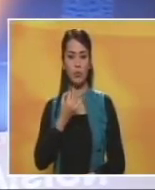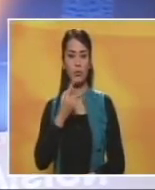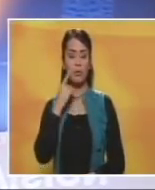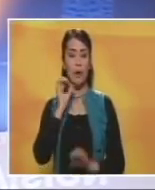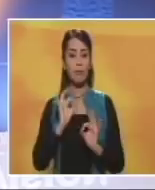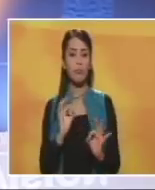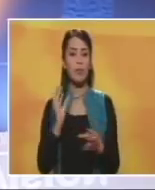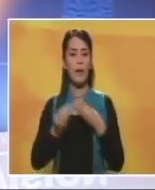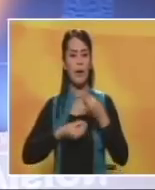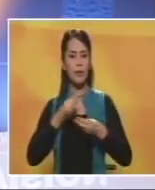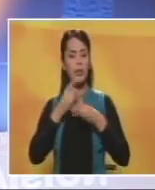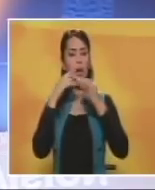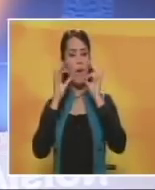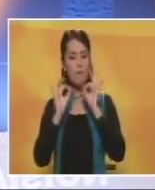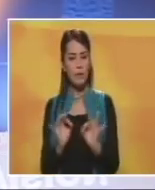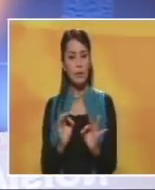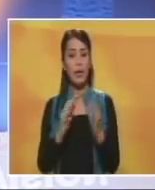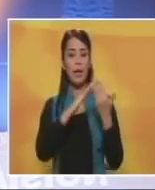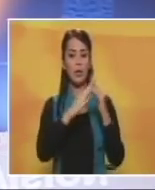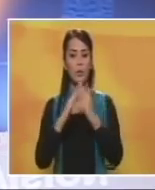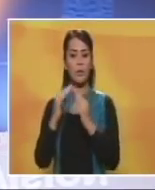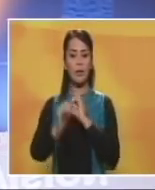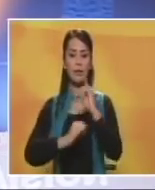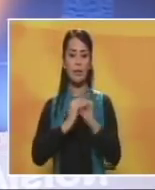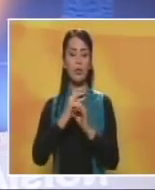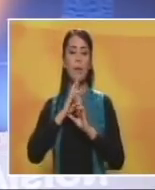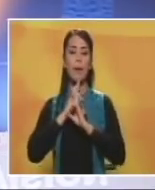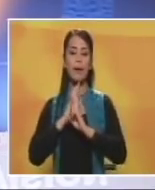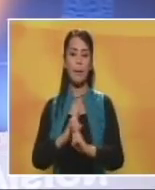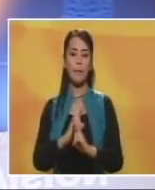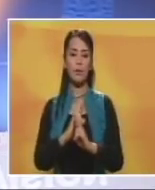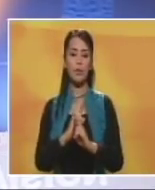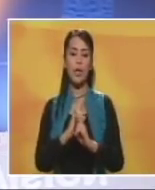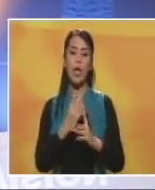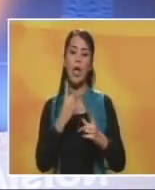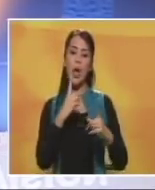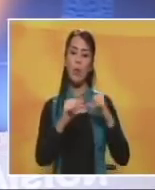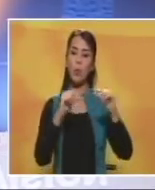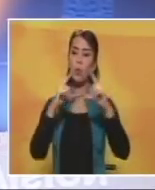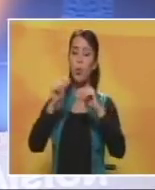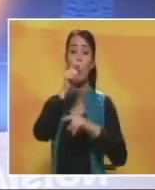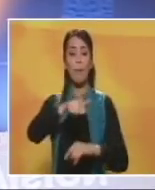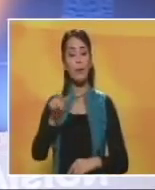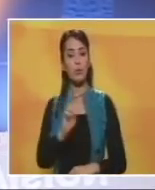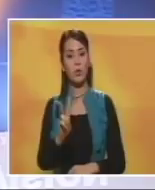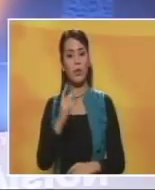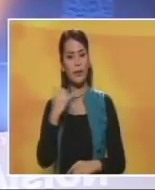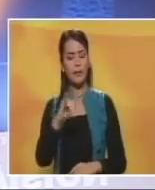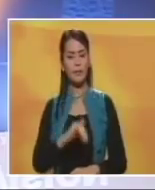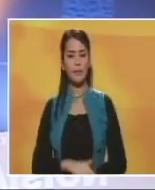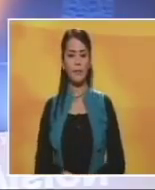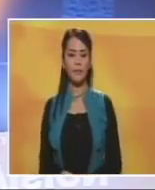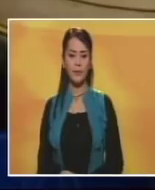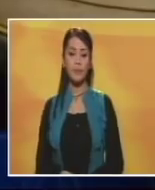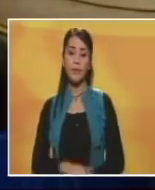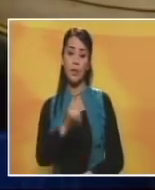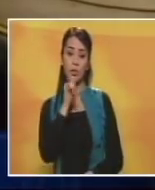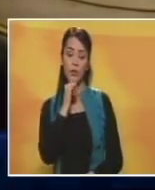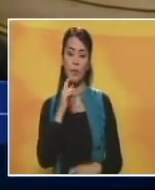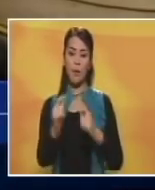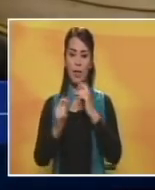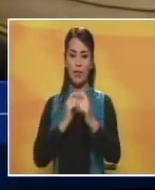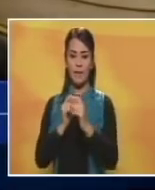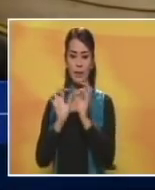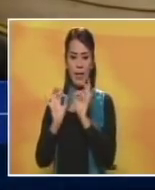apuesta por acciones concretas de la comunidad internacional para responder al éxodo de venezolanos que enfrenta la región. Así lo manifestó en una